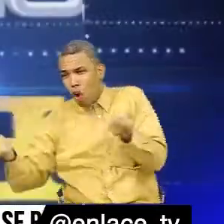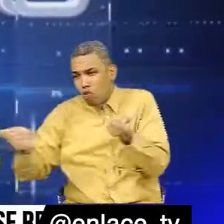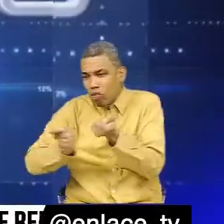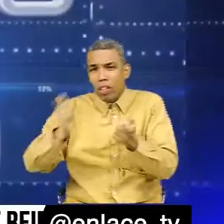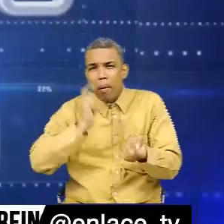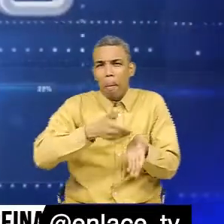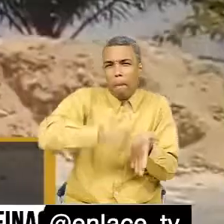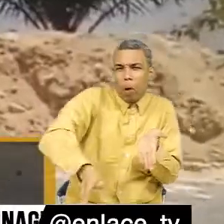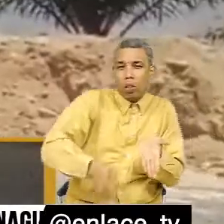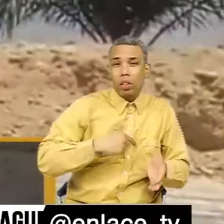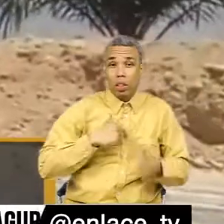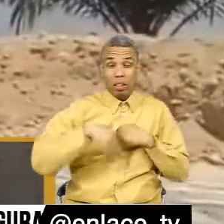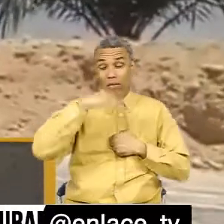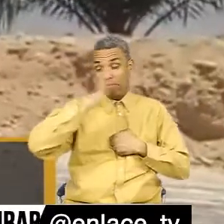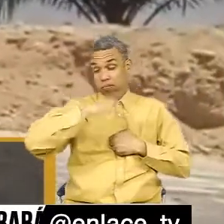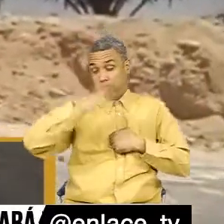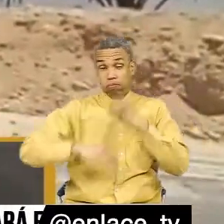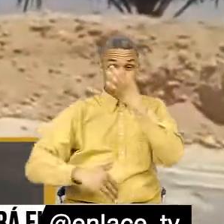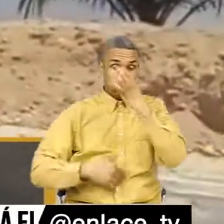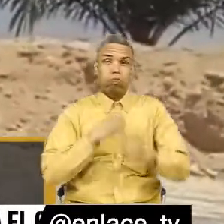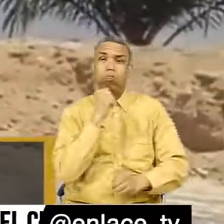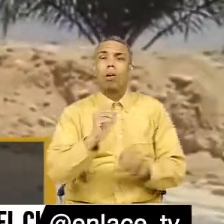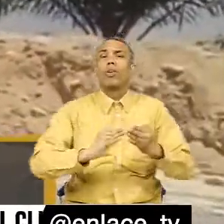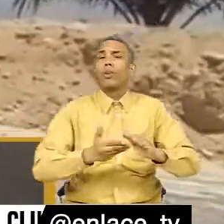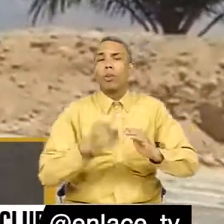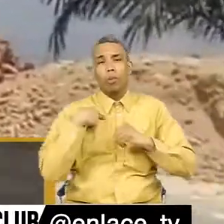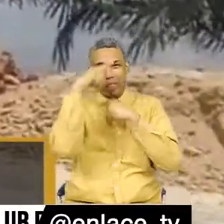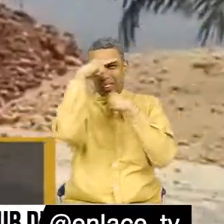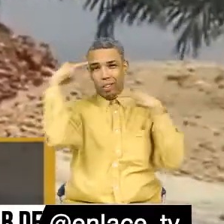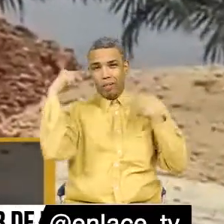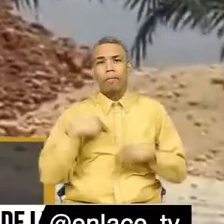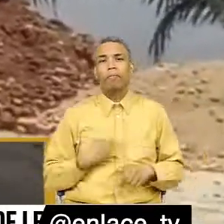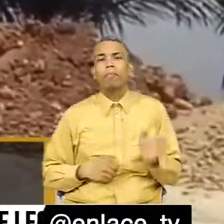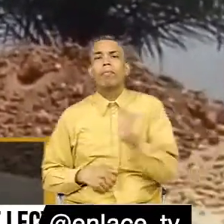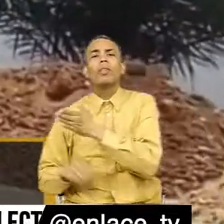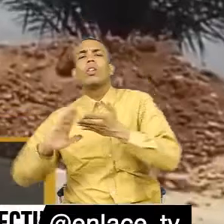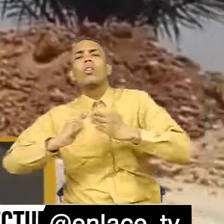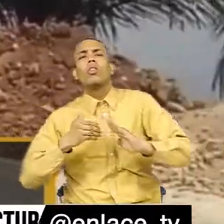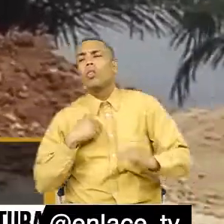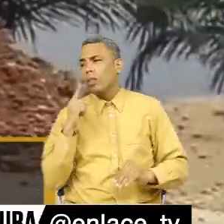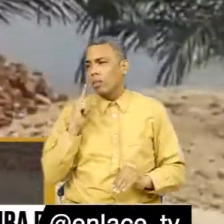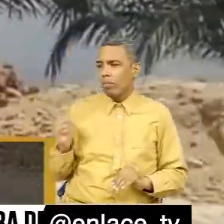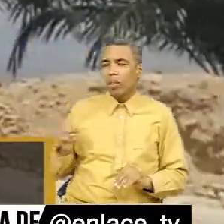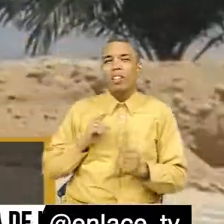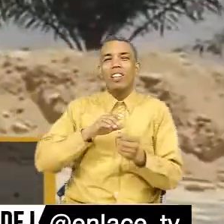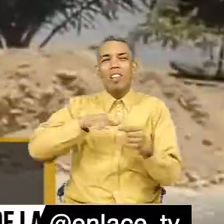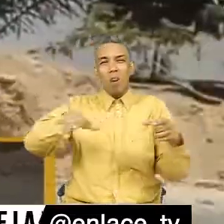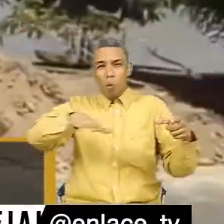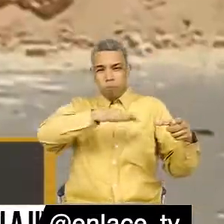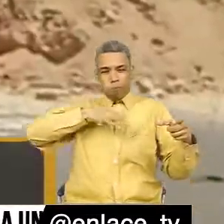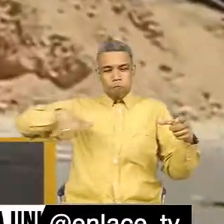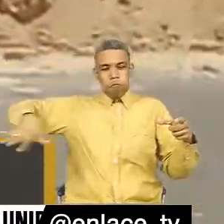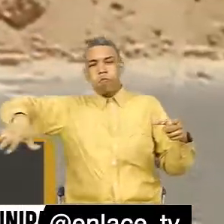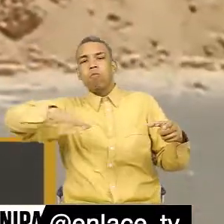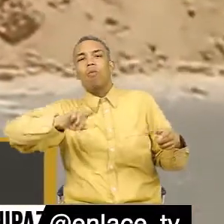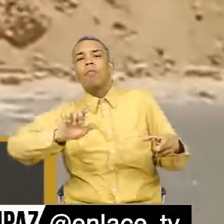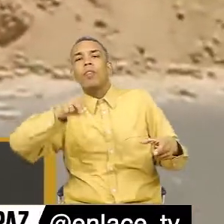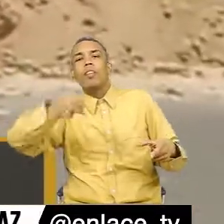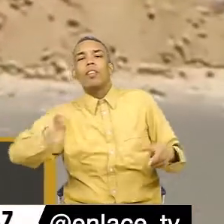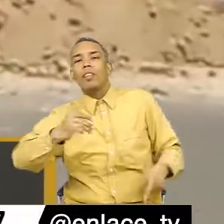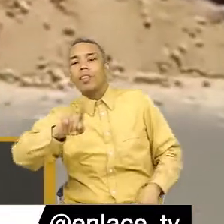insoportable. Preocupada, la comunidad muestra en imágenes cómo siguen rellenando las orillas de la ciénaga San Silvestre, sin control